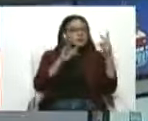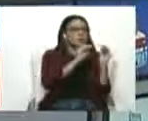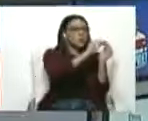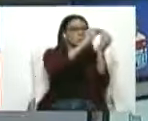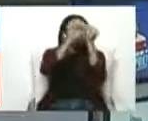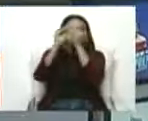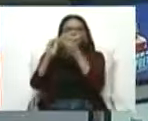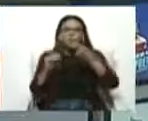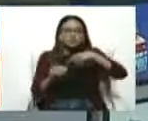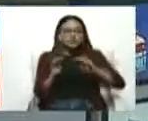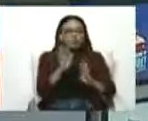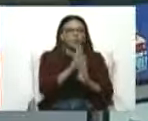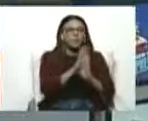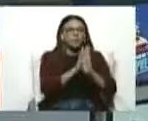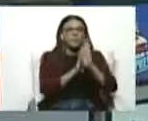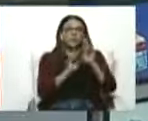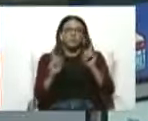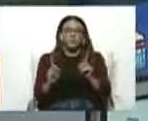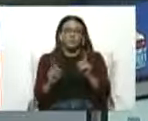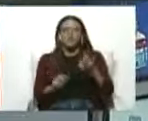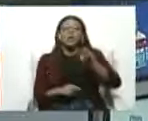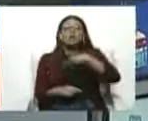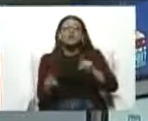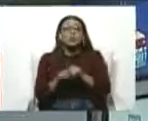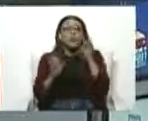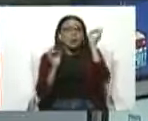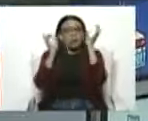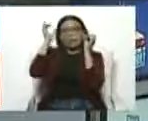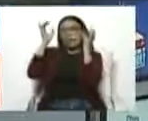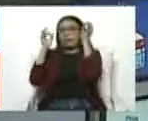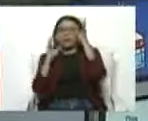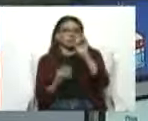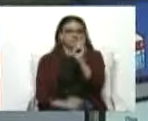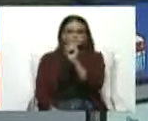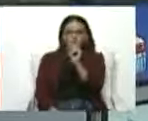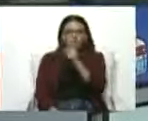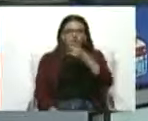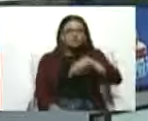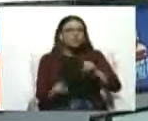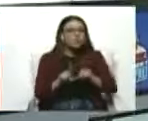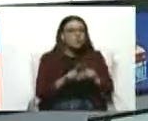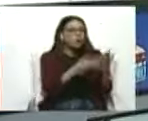consultadas. Eso no fue que se reunieron 4 académicos